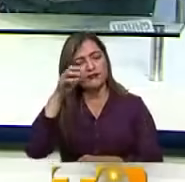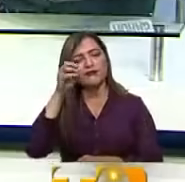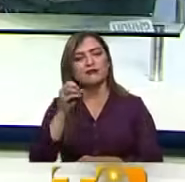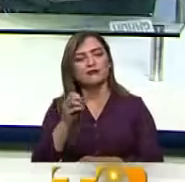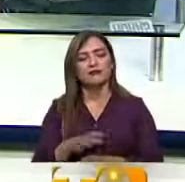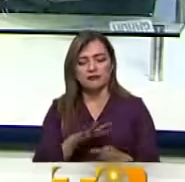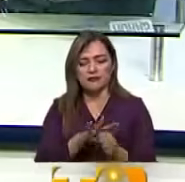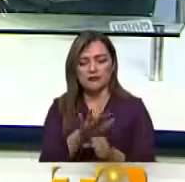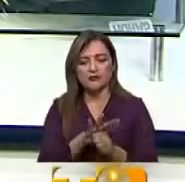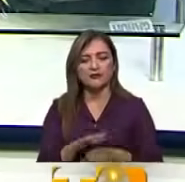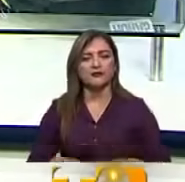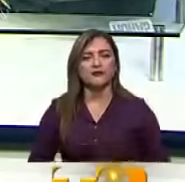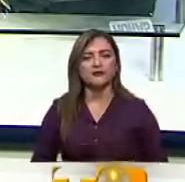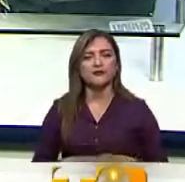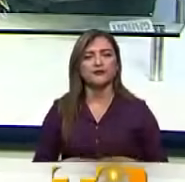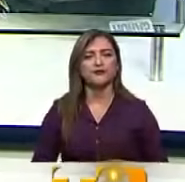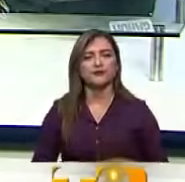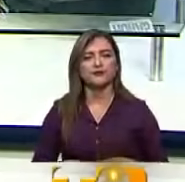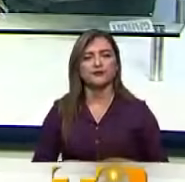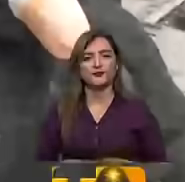y la imagen del coronavirus.